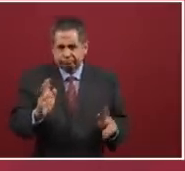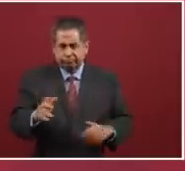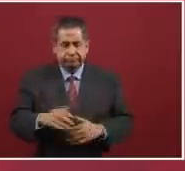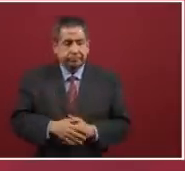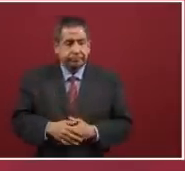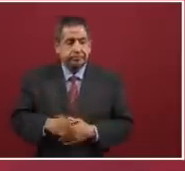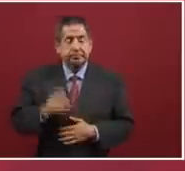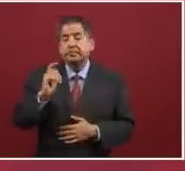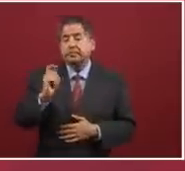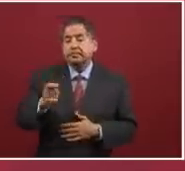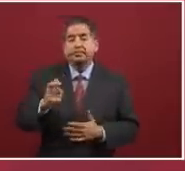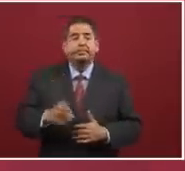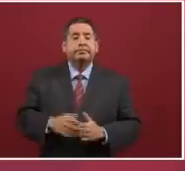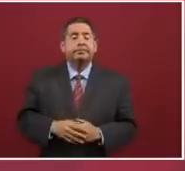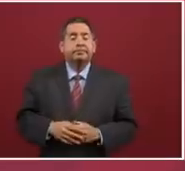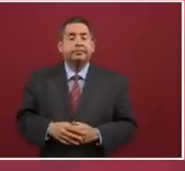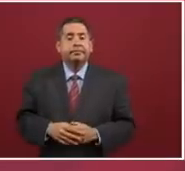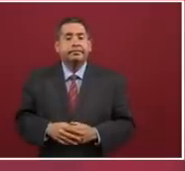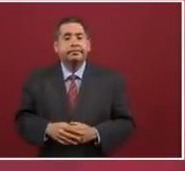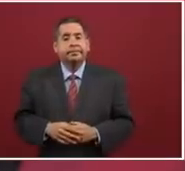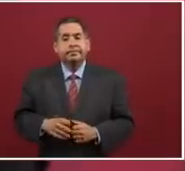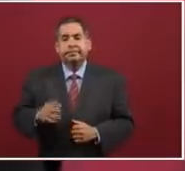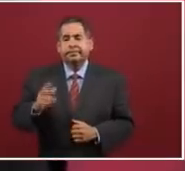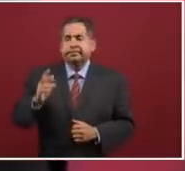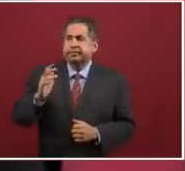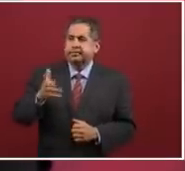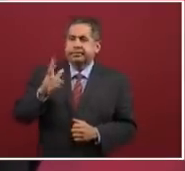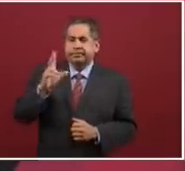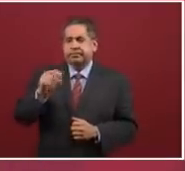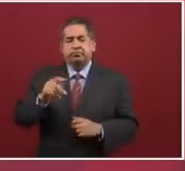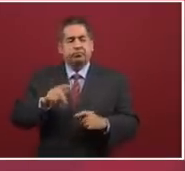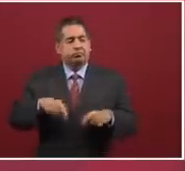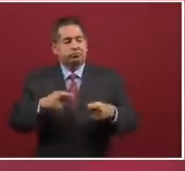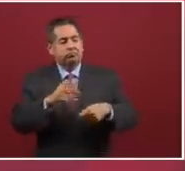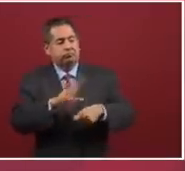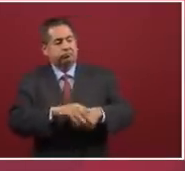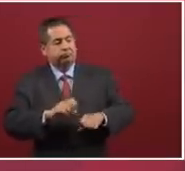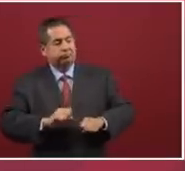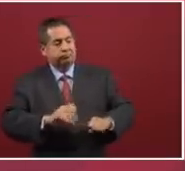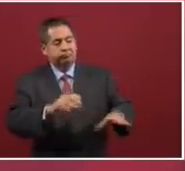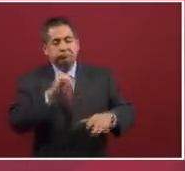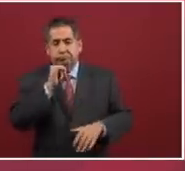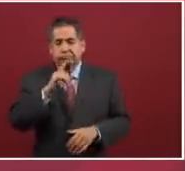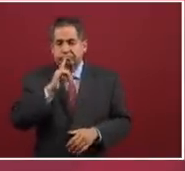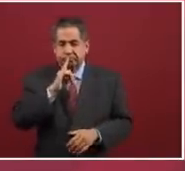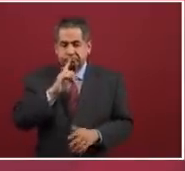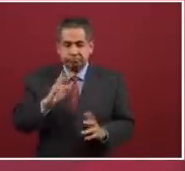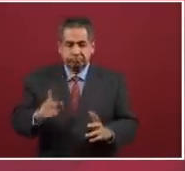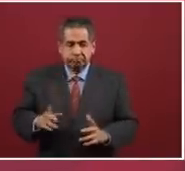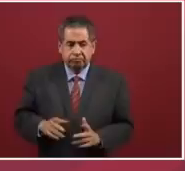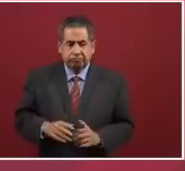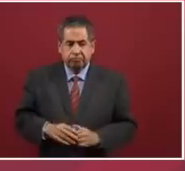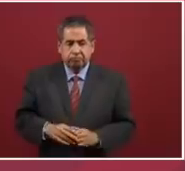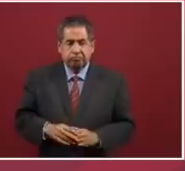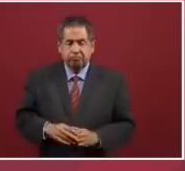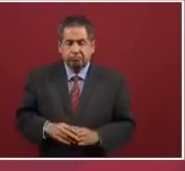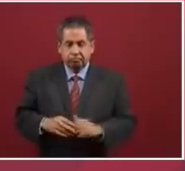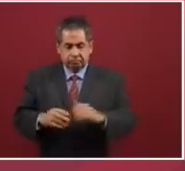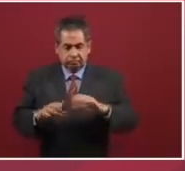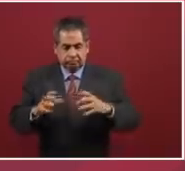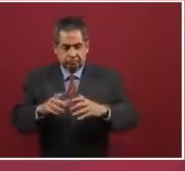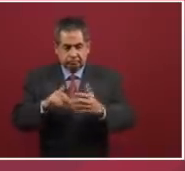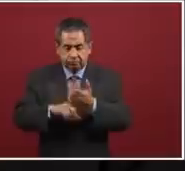ya no se tolera la